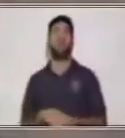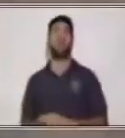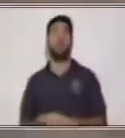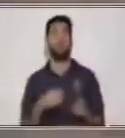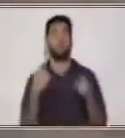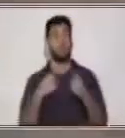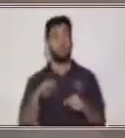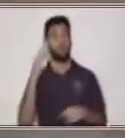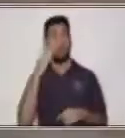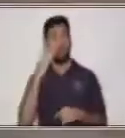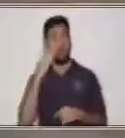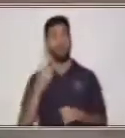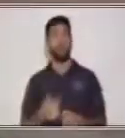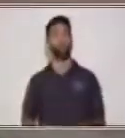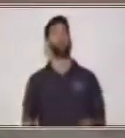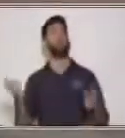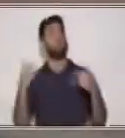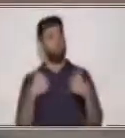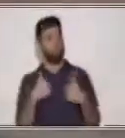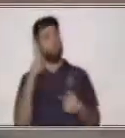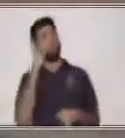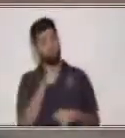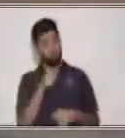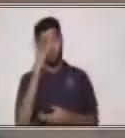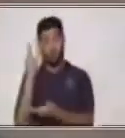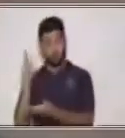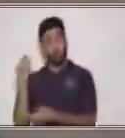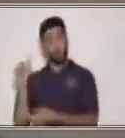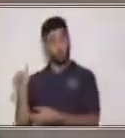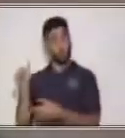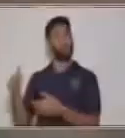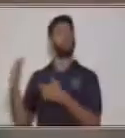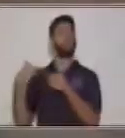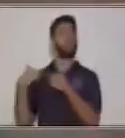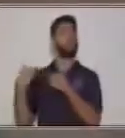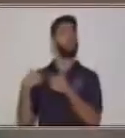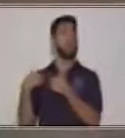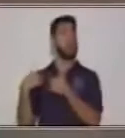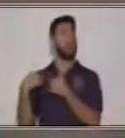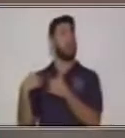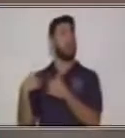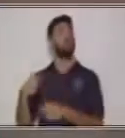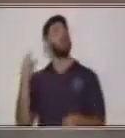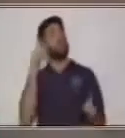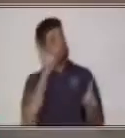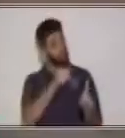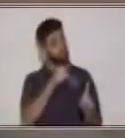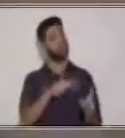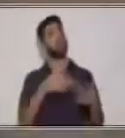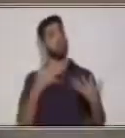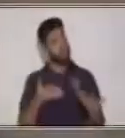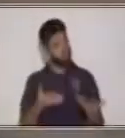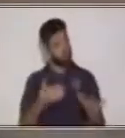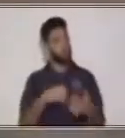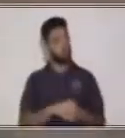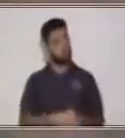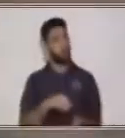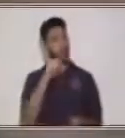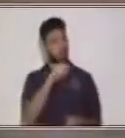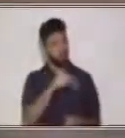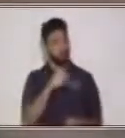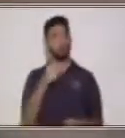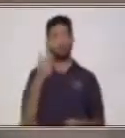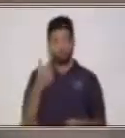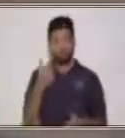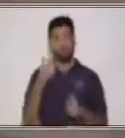dijo, para tener un perro es una responsabilidad, porque tienes que tener la